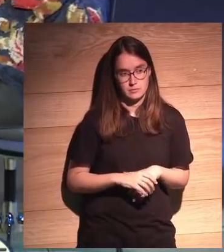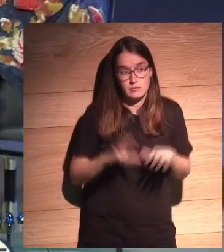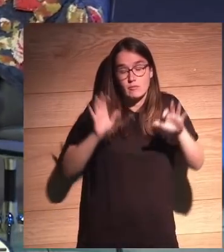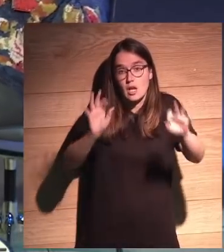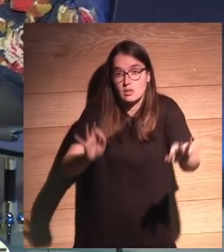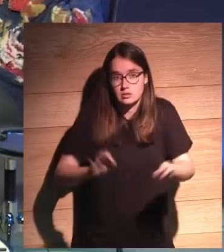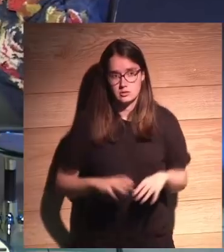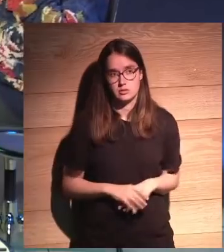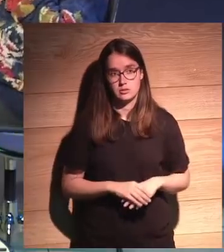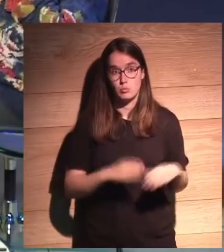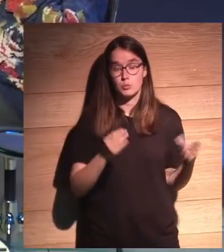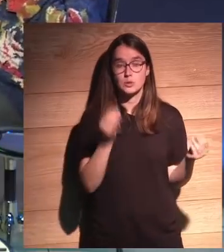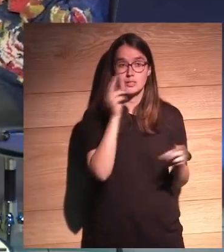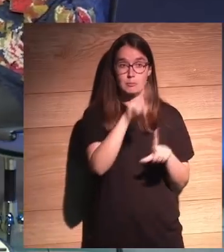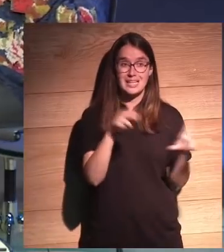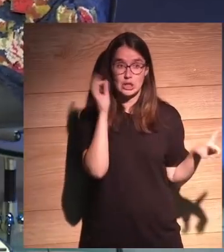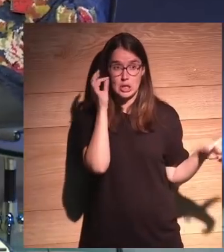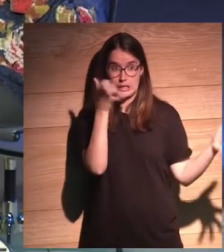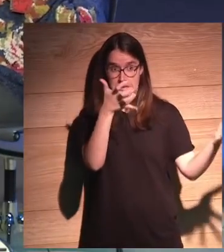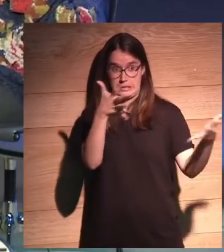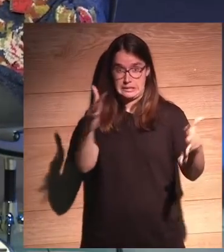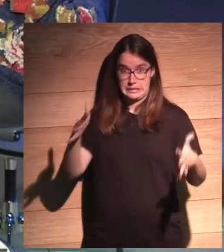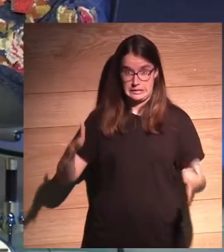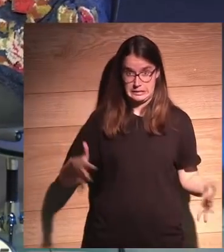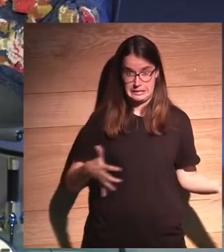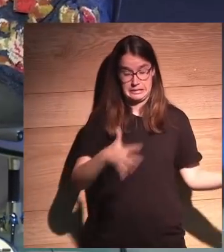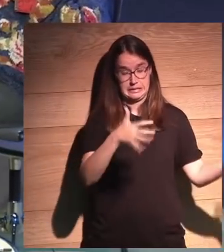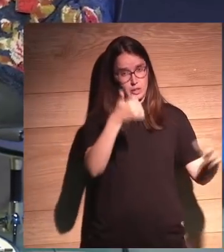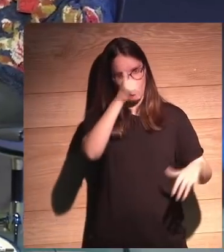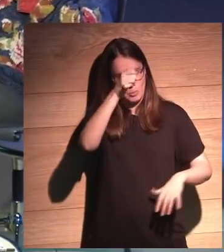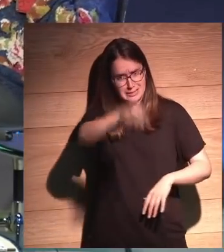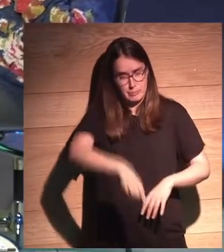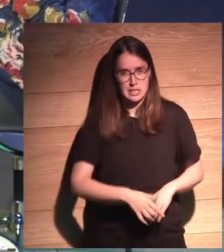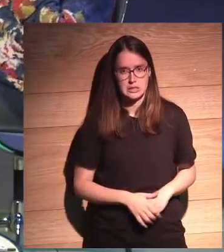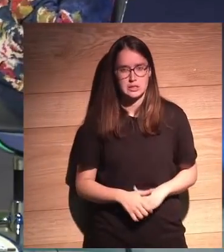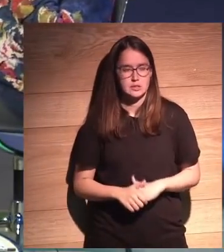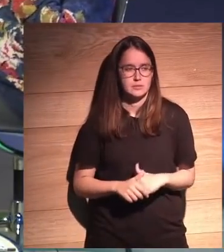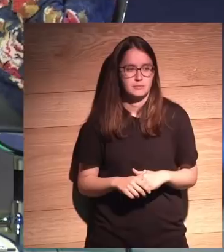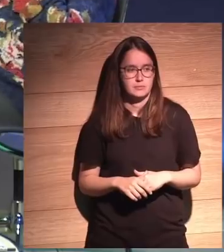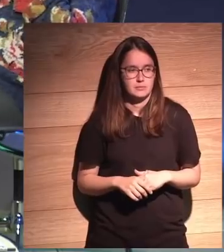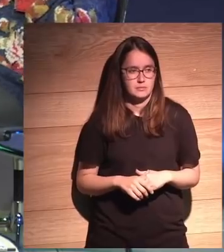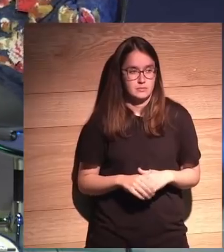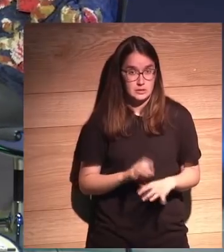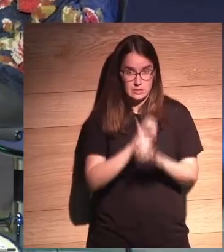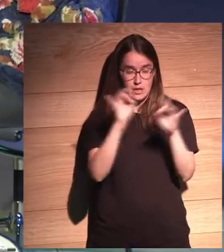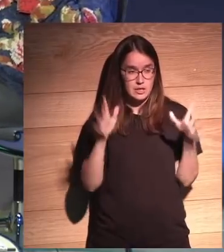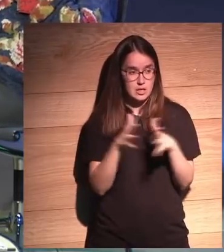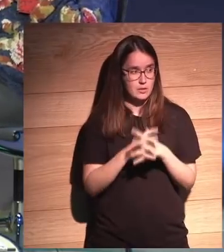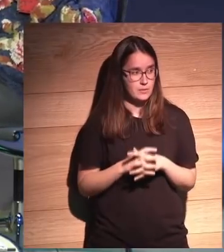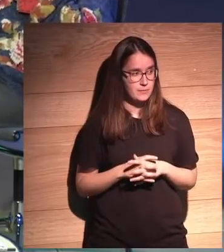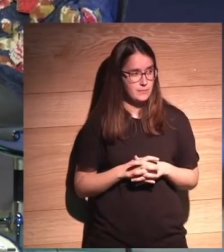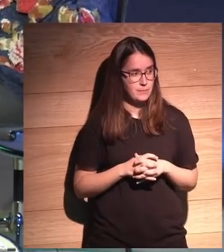Entonces sí, hay muchas pintoras mediocres y muchos pintores mediocres también. También. Claro.